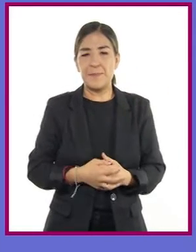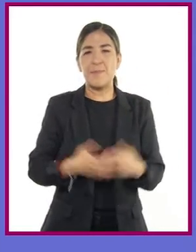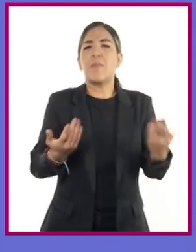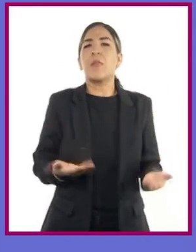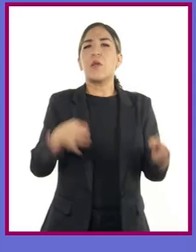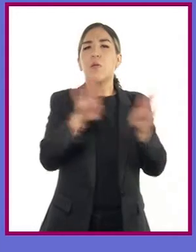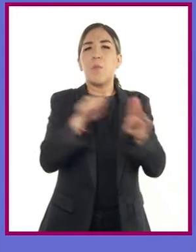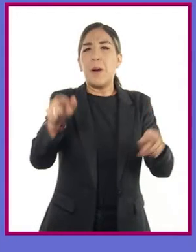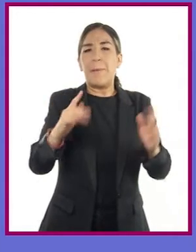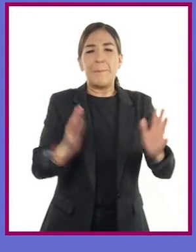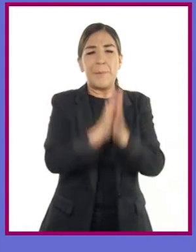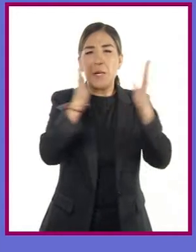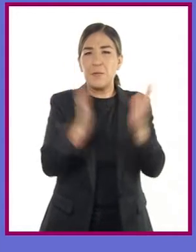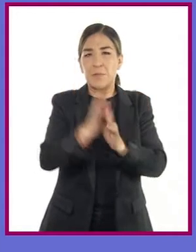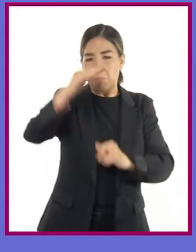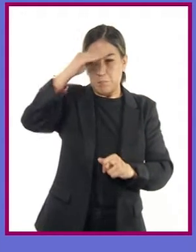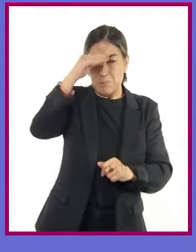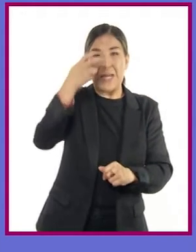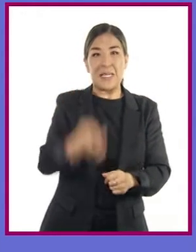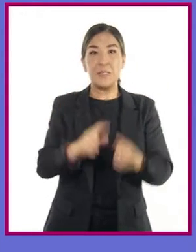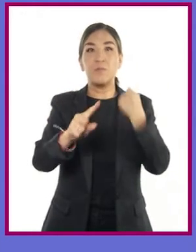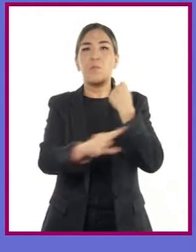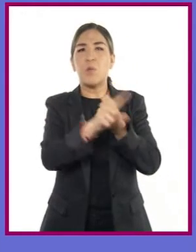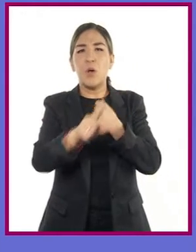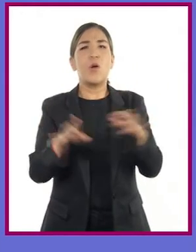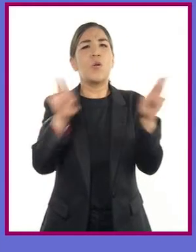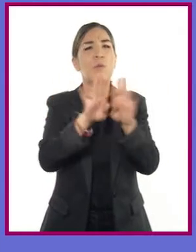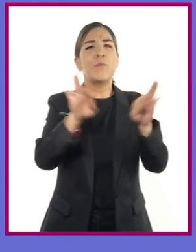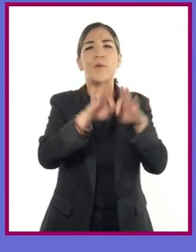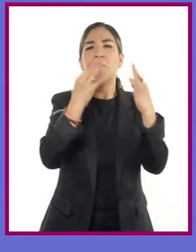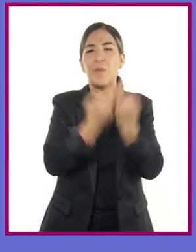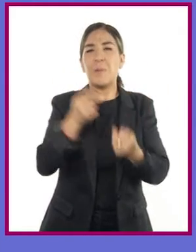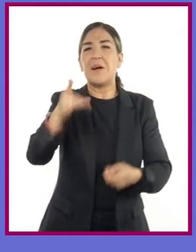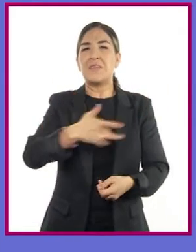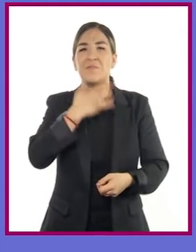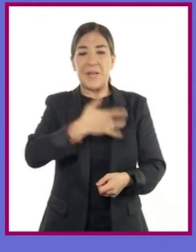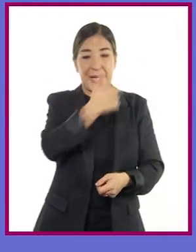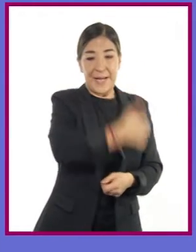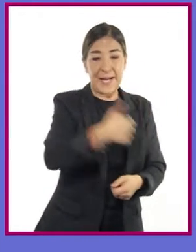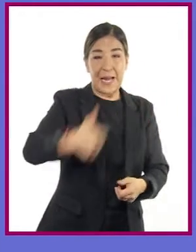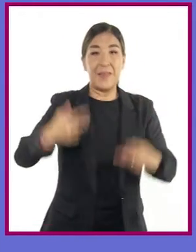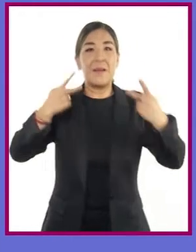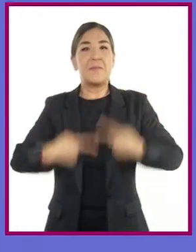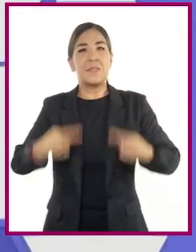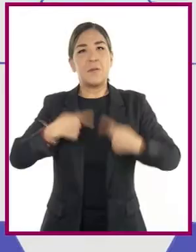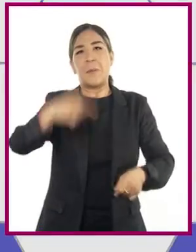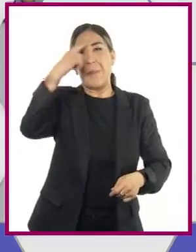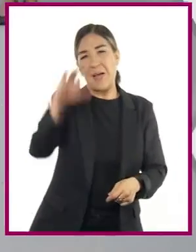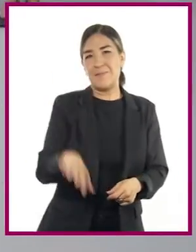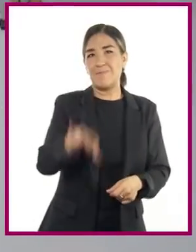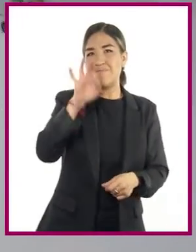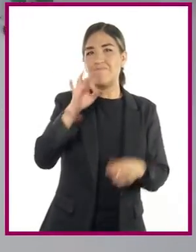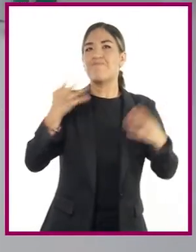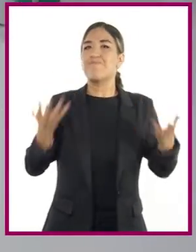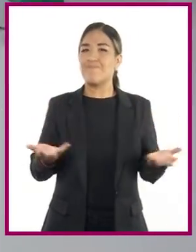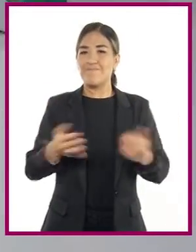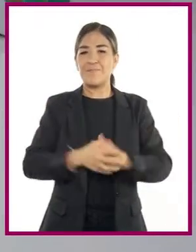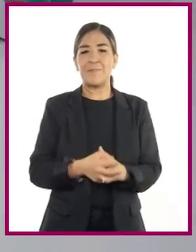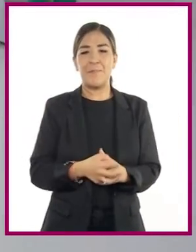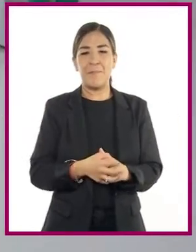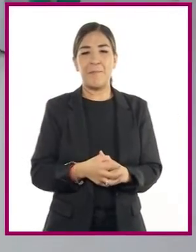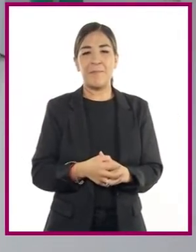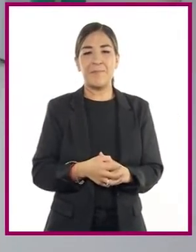es que los participantes conciben la situación y de qué manera se ha comportado cada uno para obtener lo que desea?